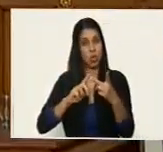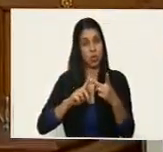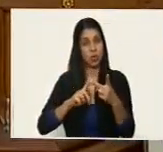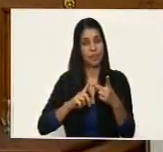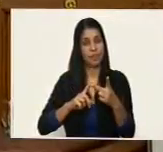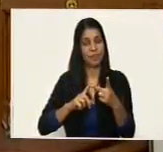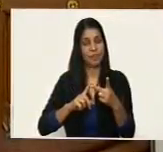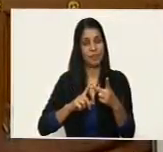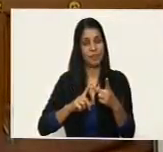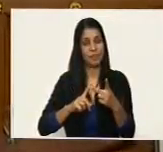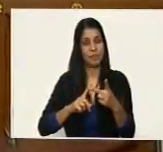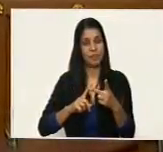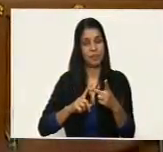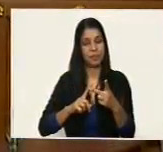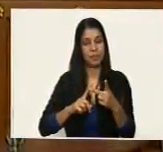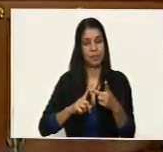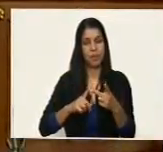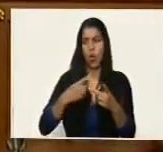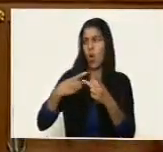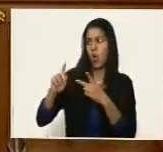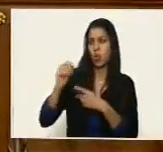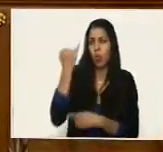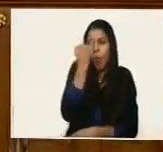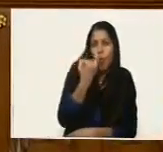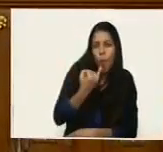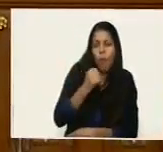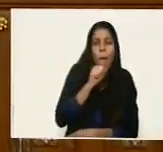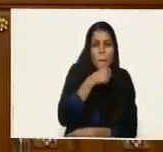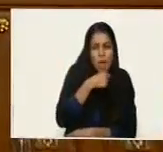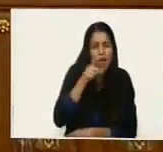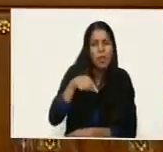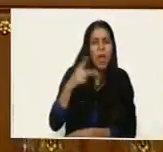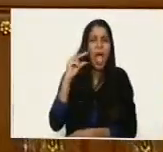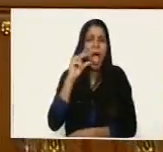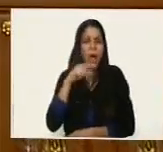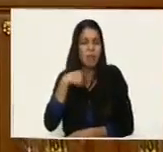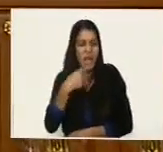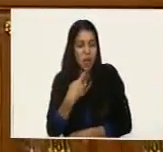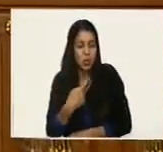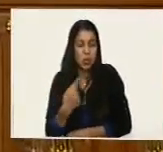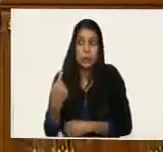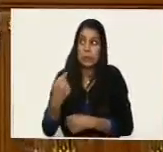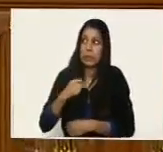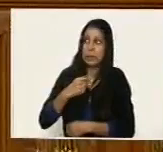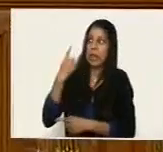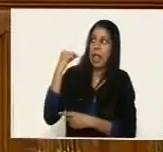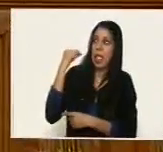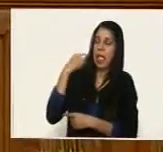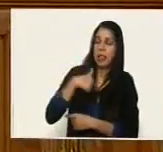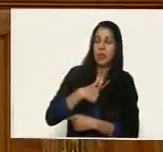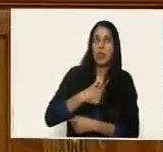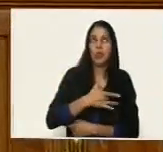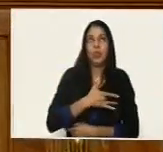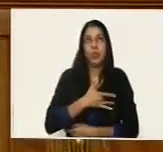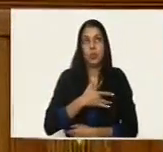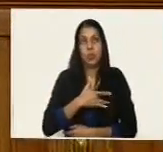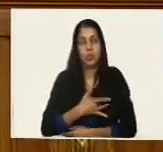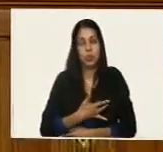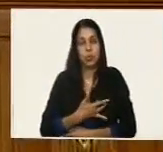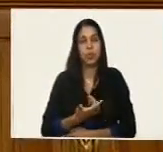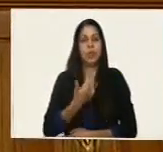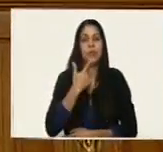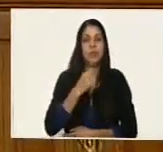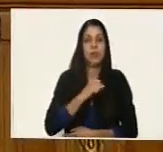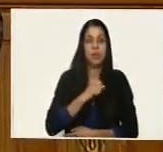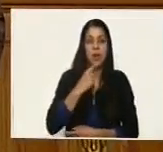las palabras de Temístocle me apabullaron. Temístocle Salazar, la de todas, el compañero de aquí que preside la Comisión de